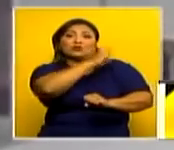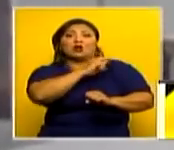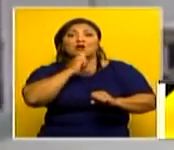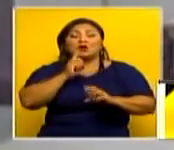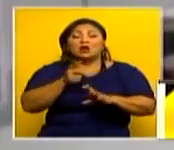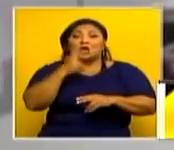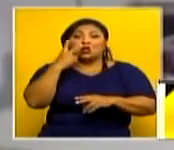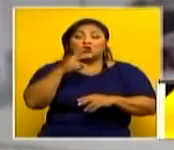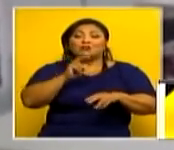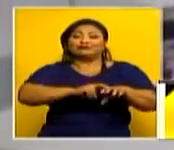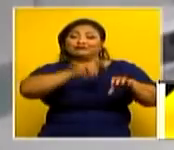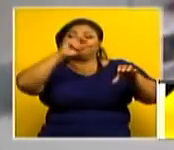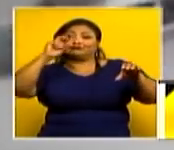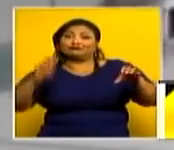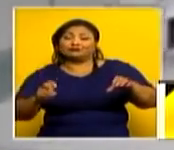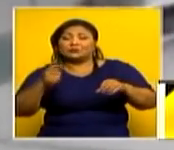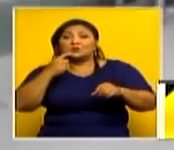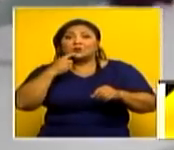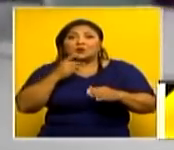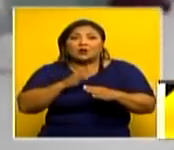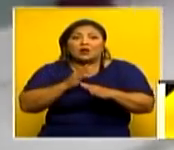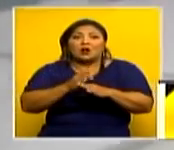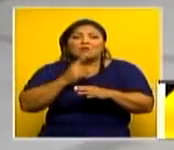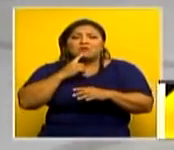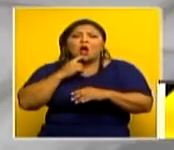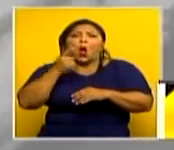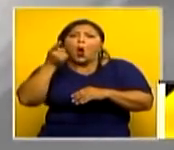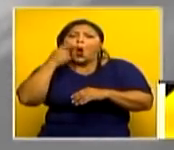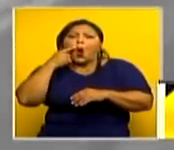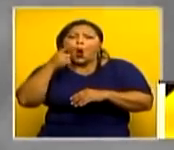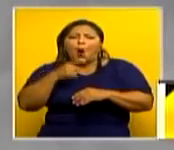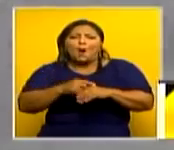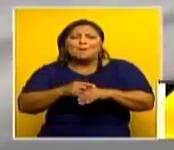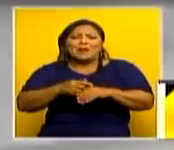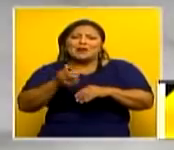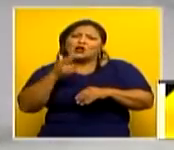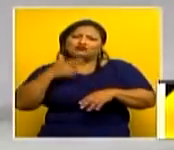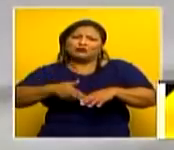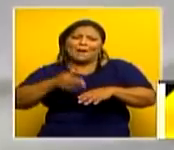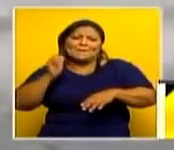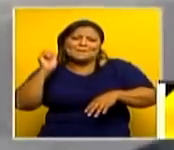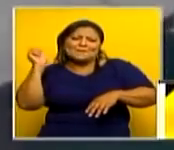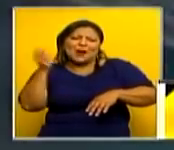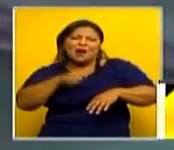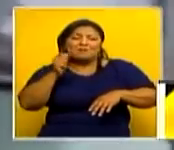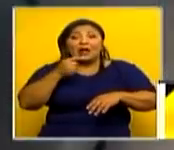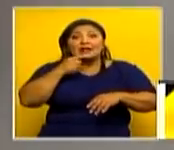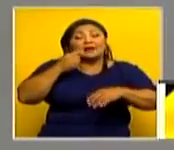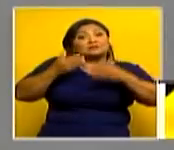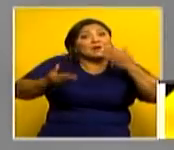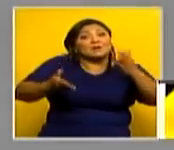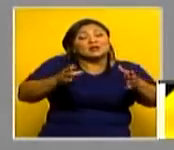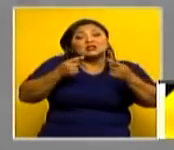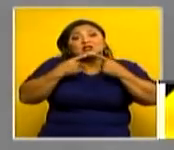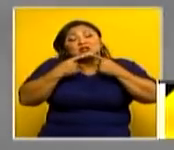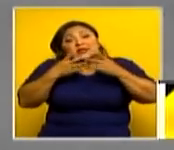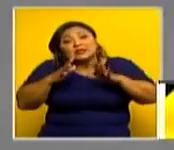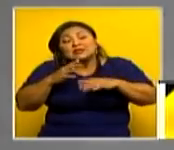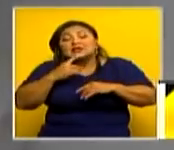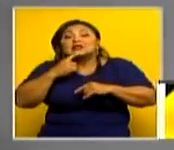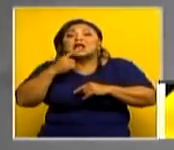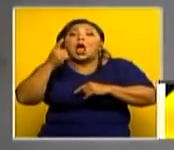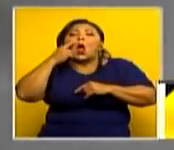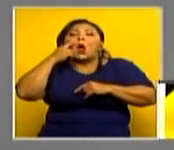que se bajaron a pegarle a un señor, amenazarlo. Al parecer dicen que el señor venía del